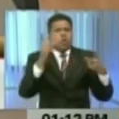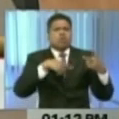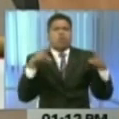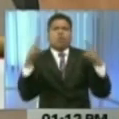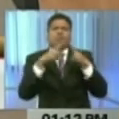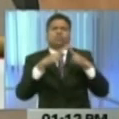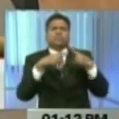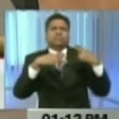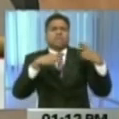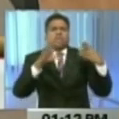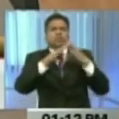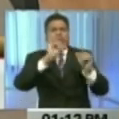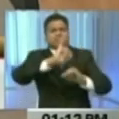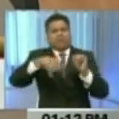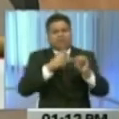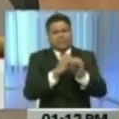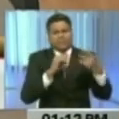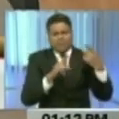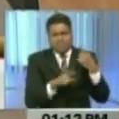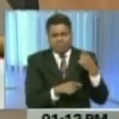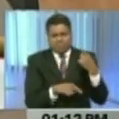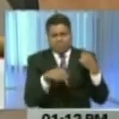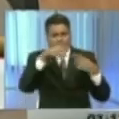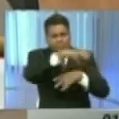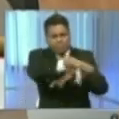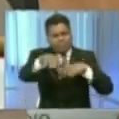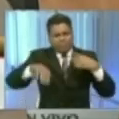Estado de Derecho nacional e internacional.